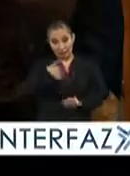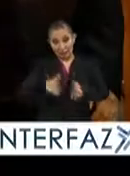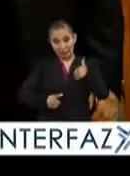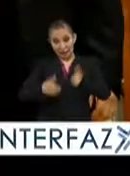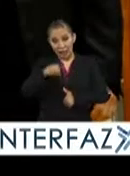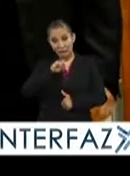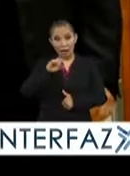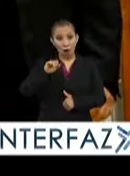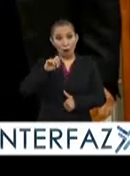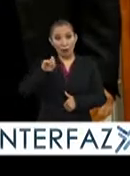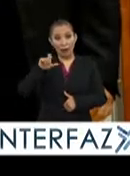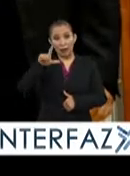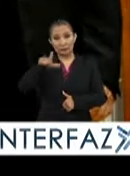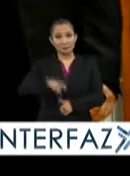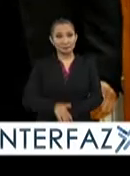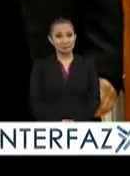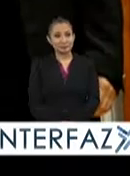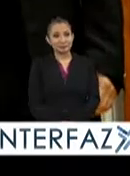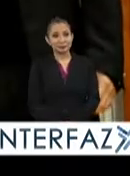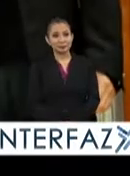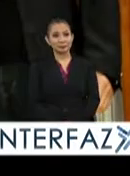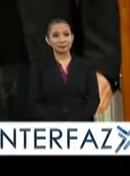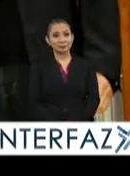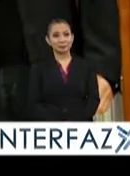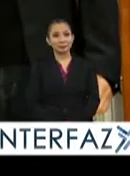Teatro Sao Pedro.